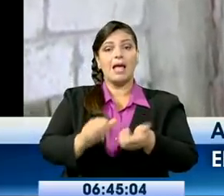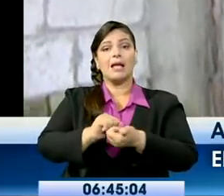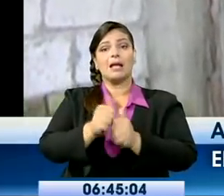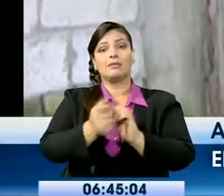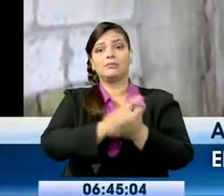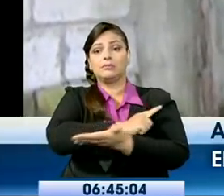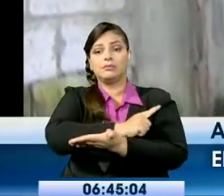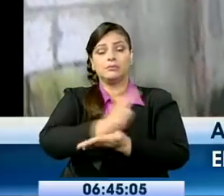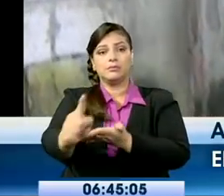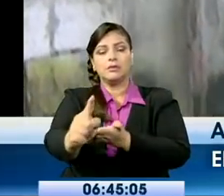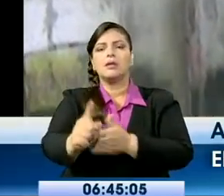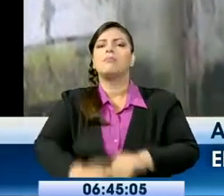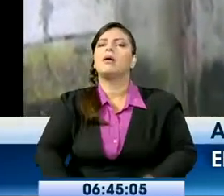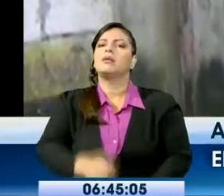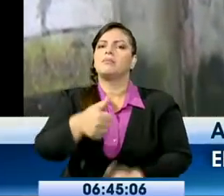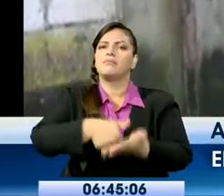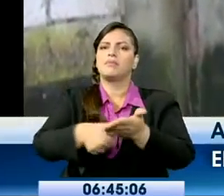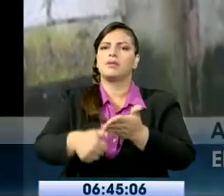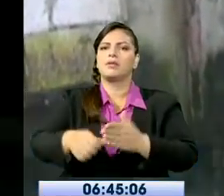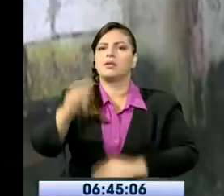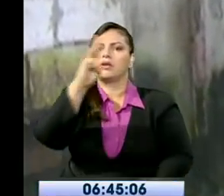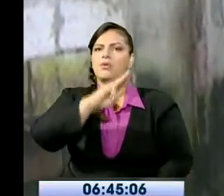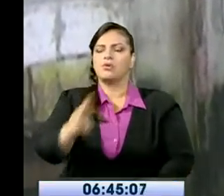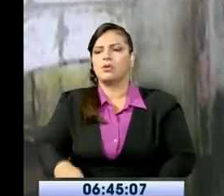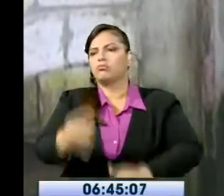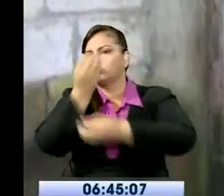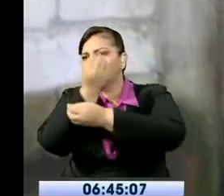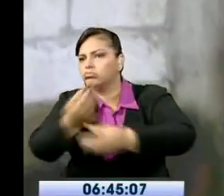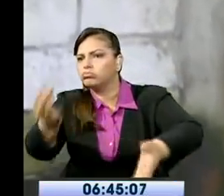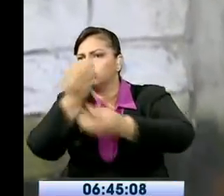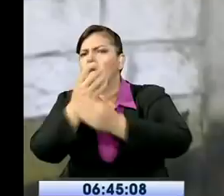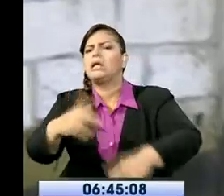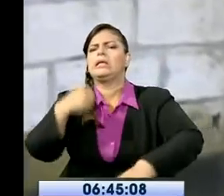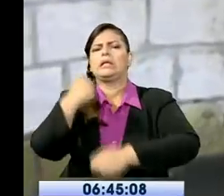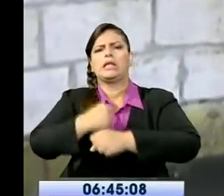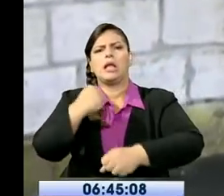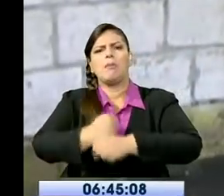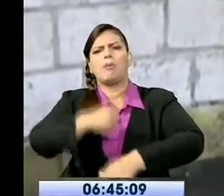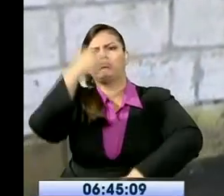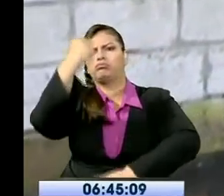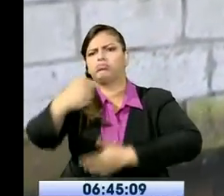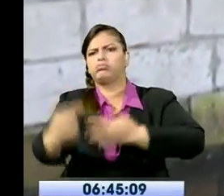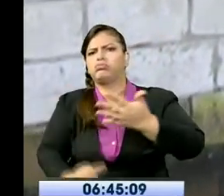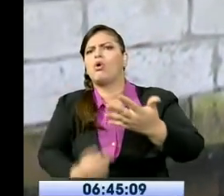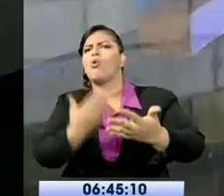realiza en esta época invernal. Informó Pilar Vera.